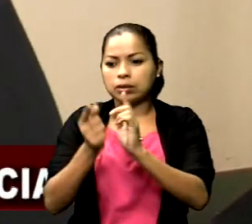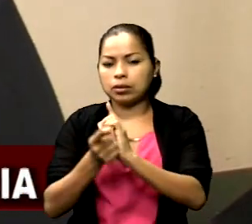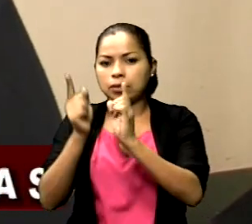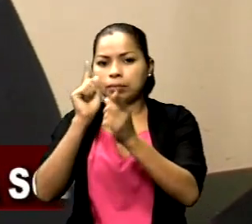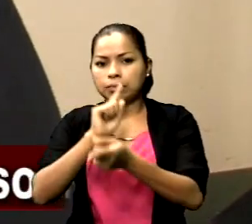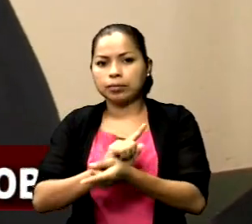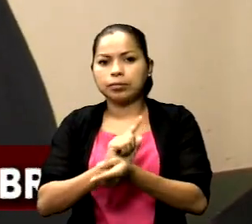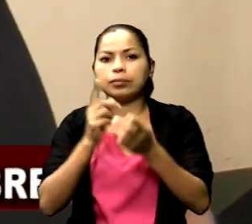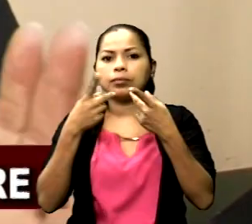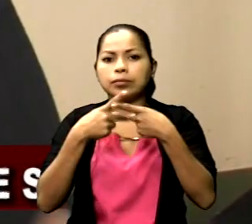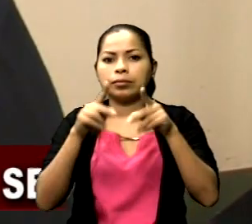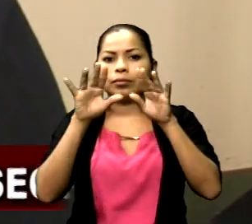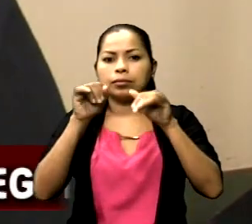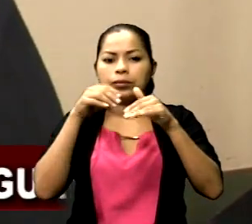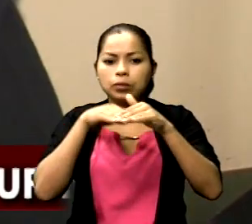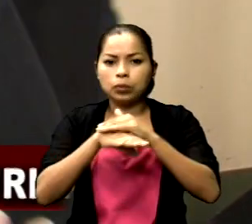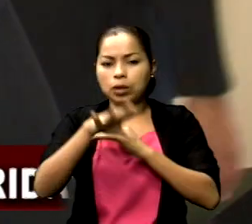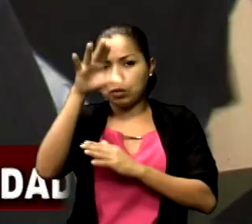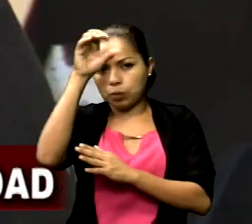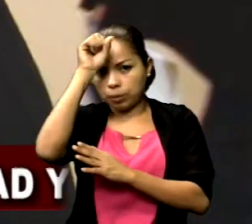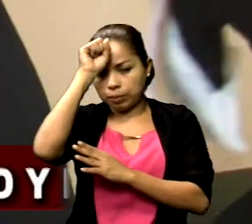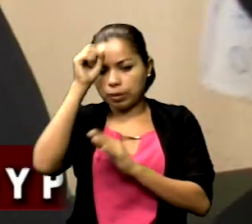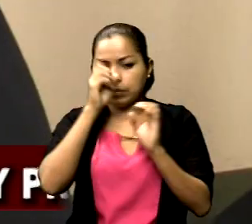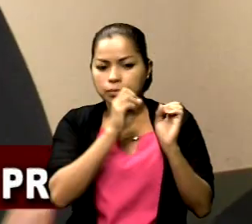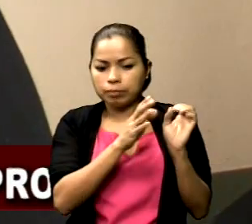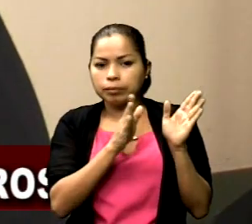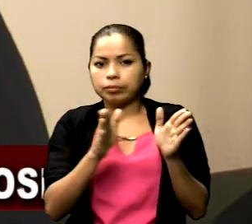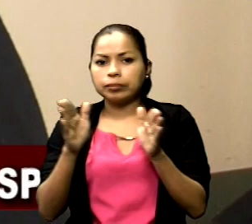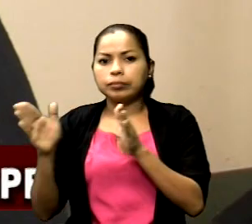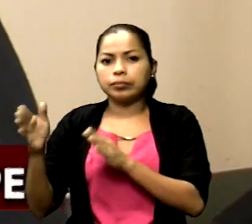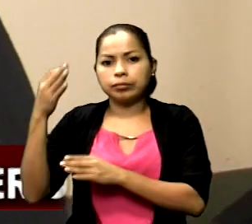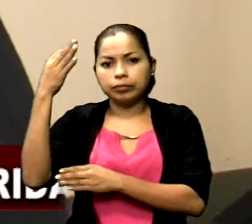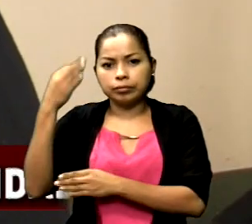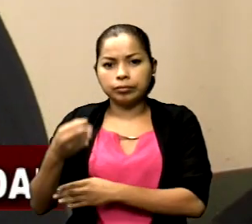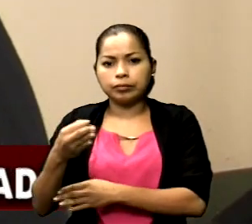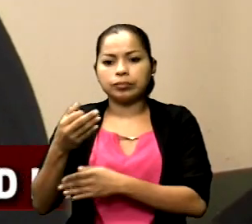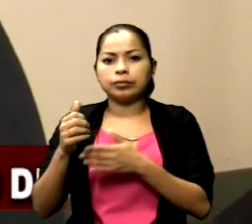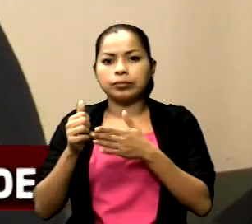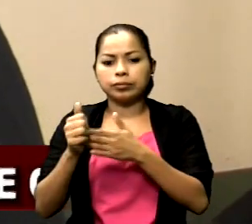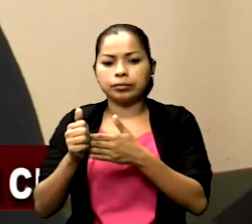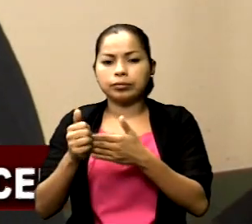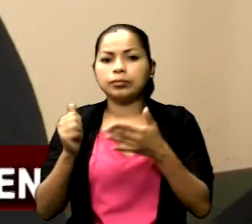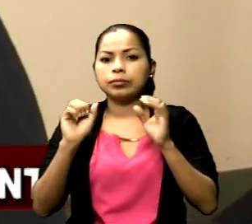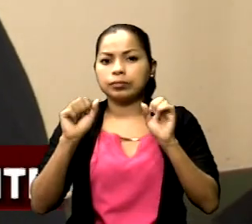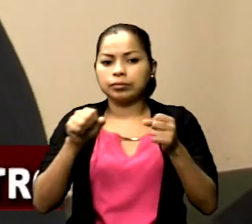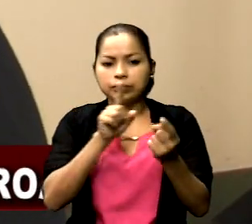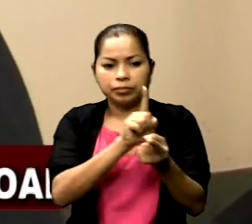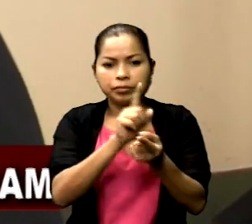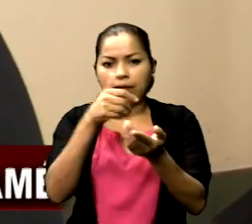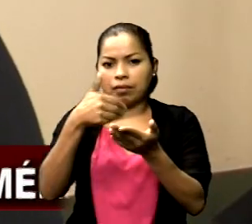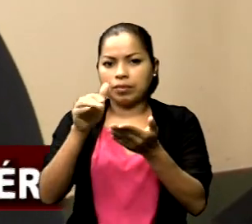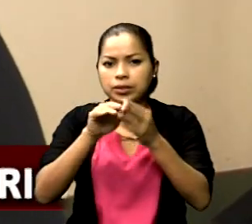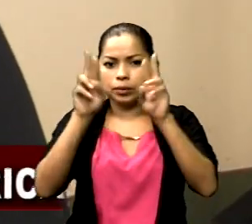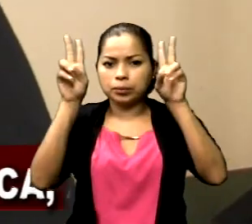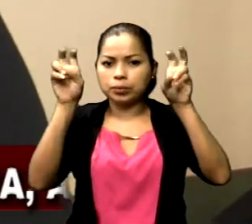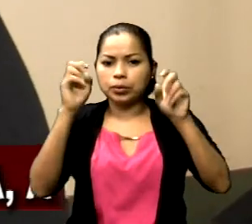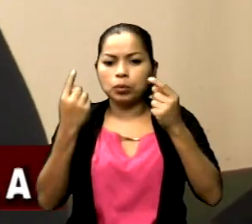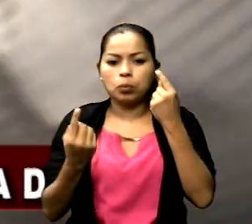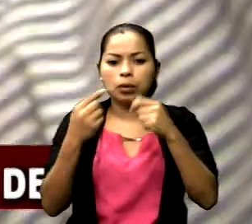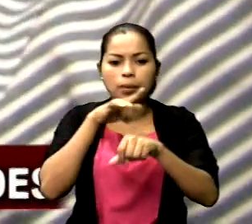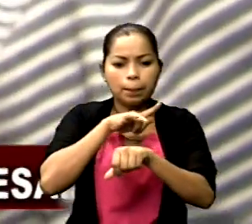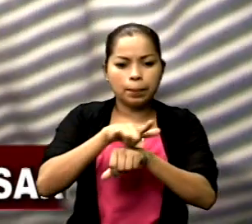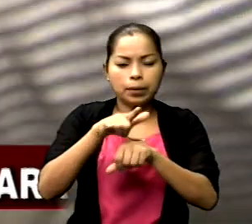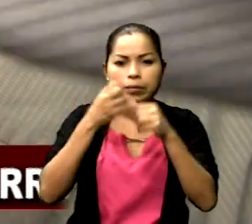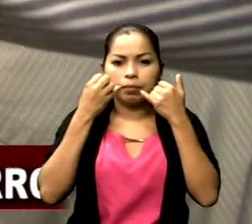etcétera, pero que ya va quedando en un registro bien organizado, bien orientado, que nos permite encontrar con más facilidad